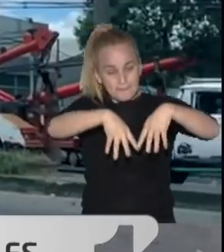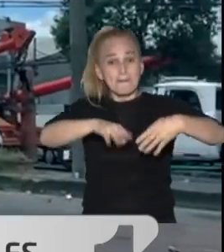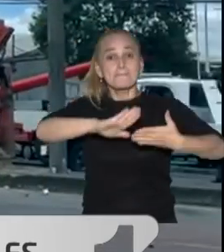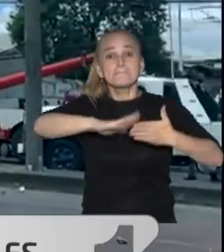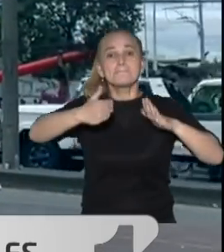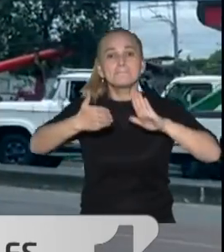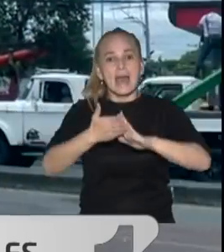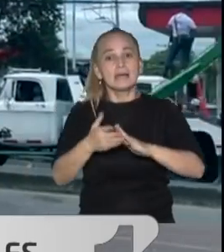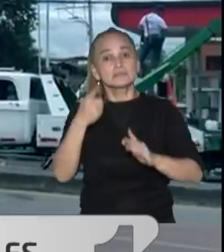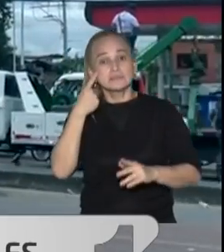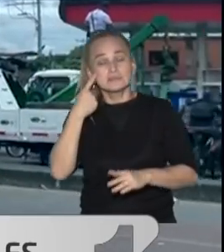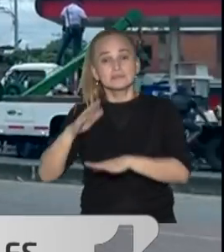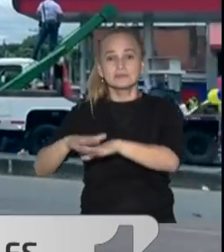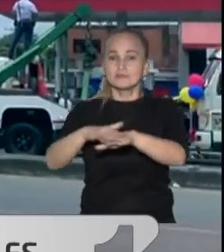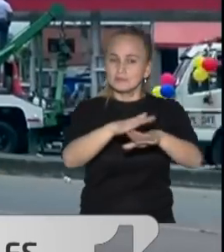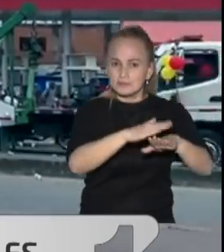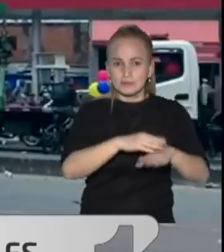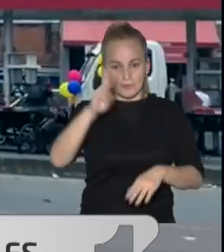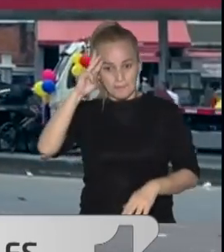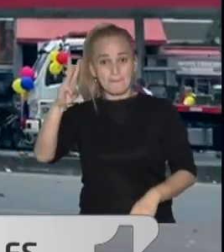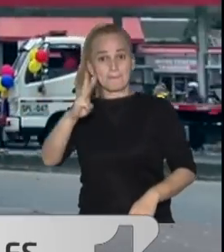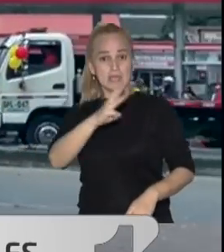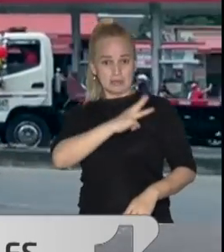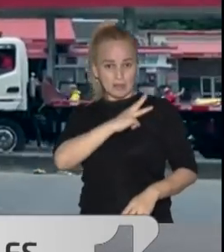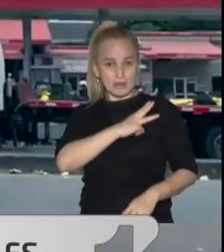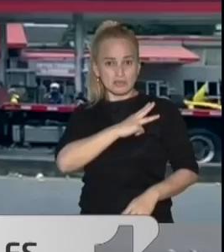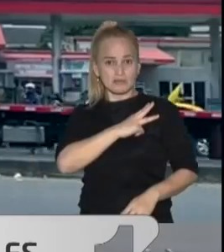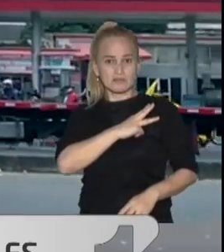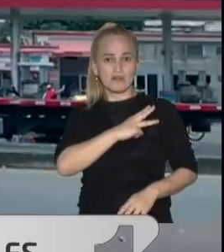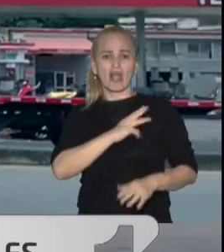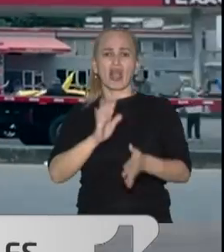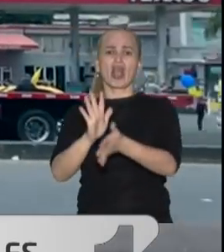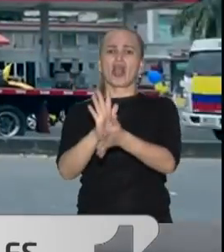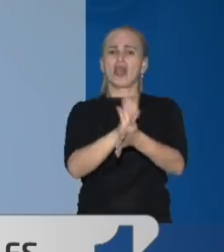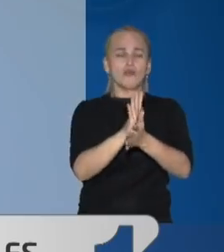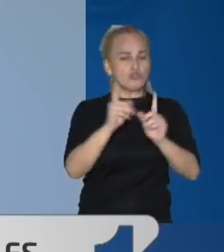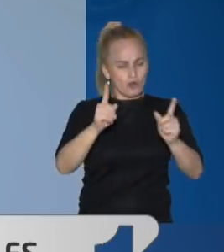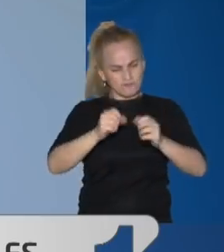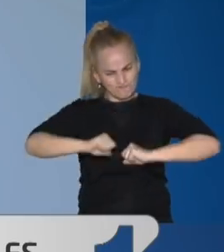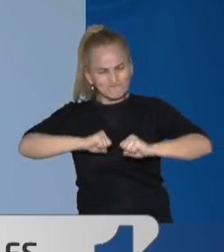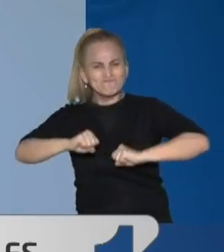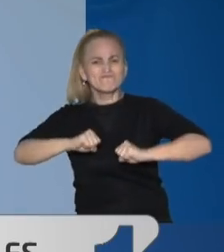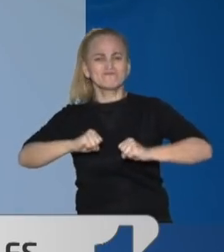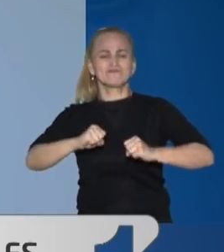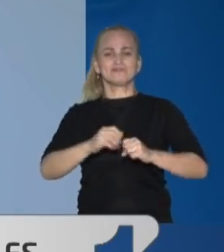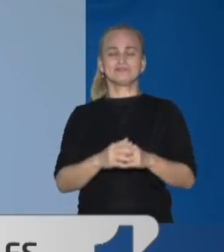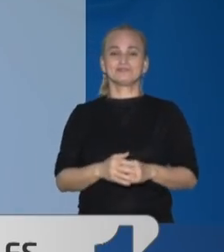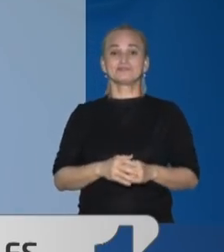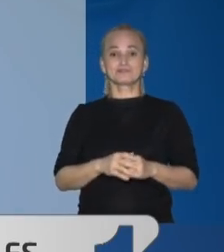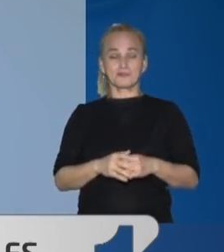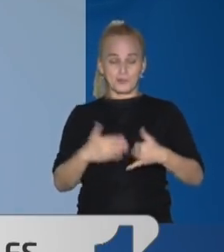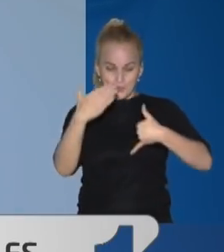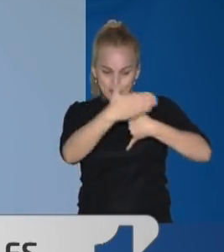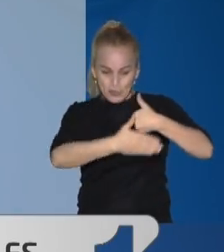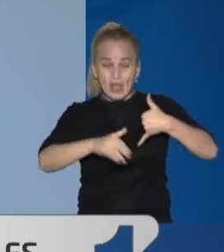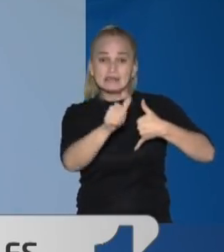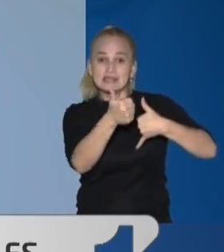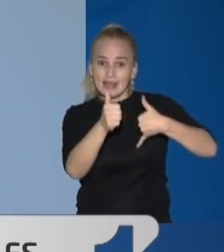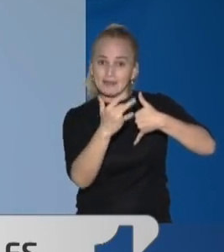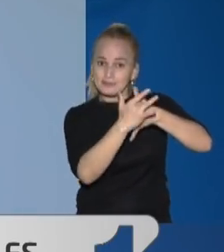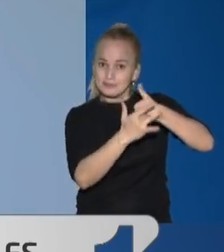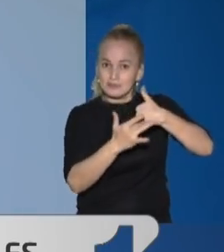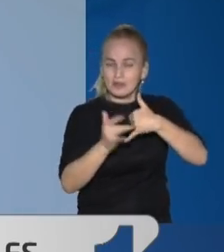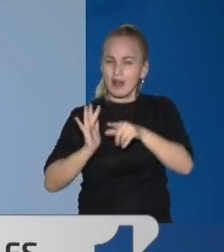pacífica. Pero reiteramos, nuestra fuerza pública no permitirá más bloqueos en las vías. En 10 regiones del territorio nacional se han